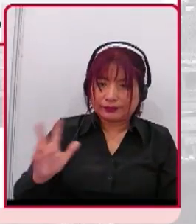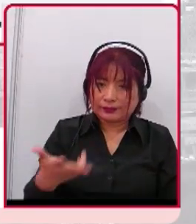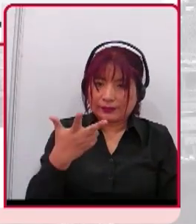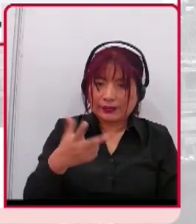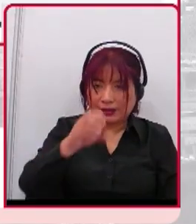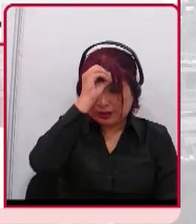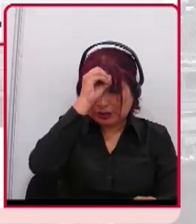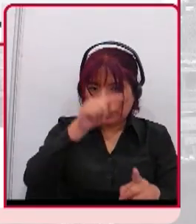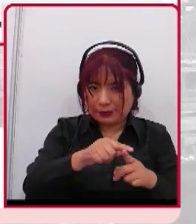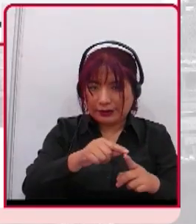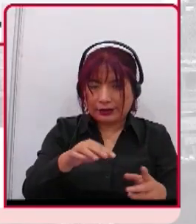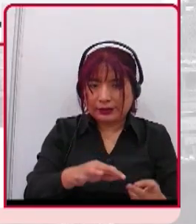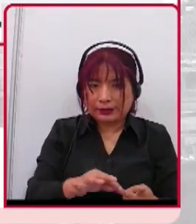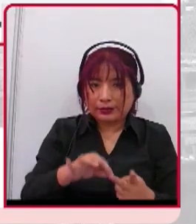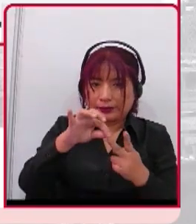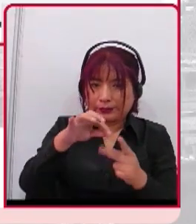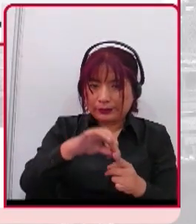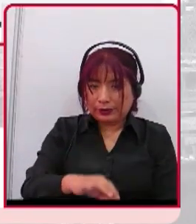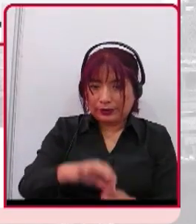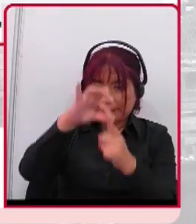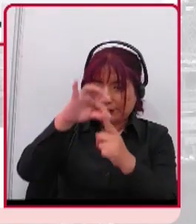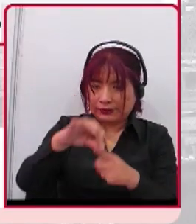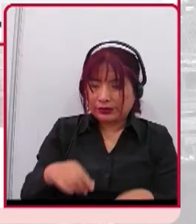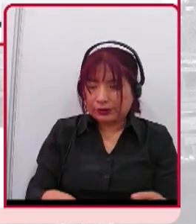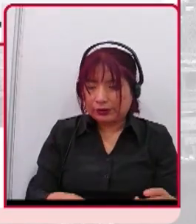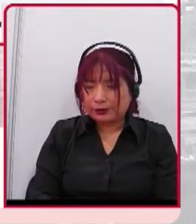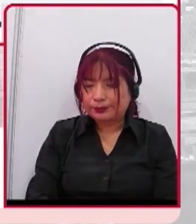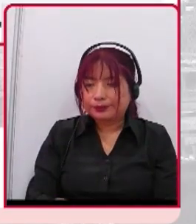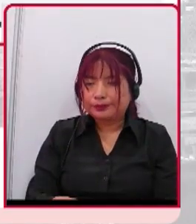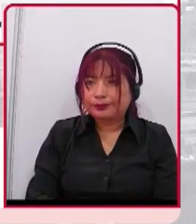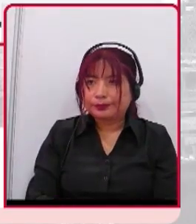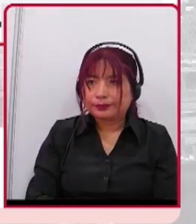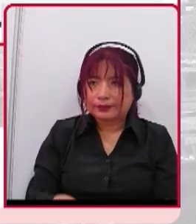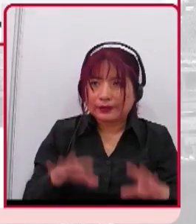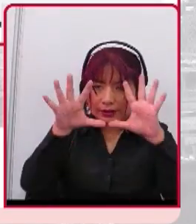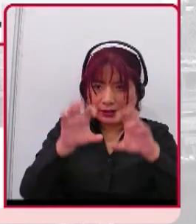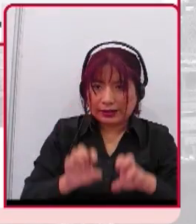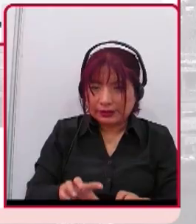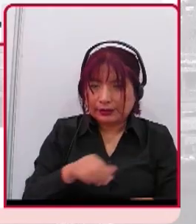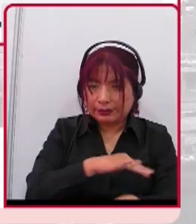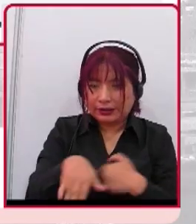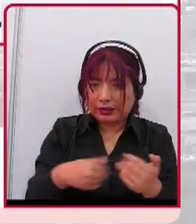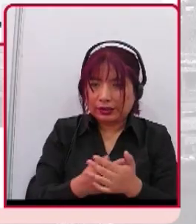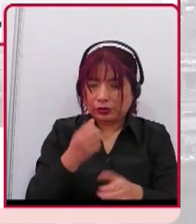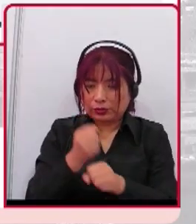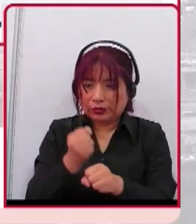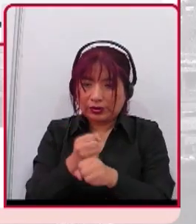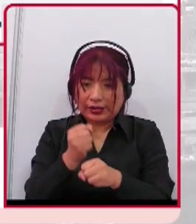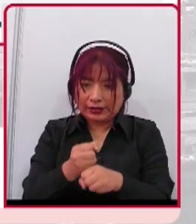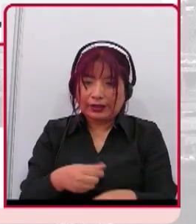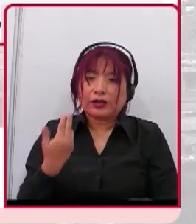era evaluar la seguridad y la estabilidad bajo las nuevas condiciones en las que estábamos nosotros operando.